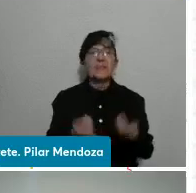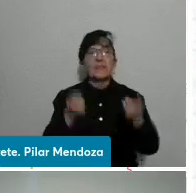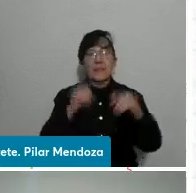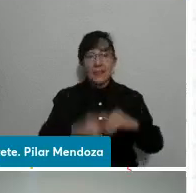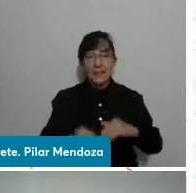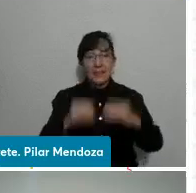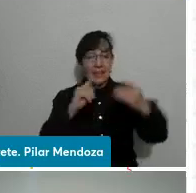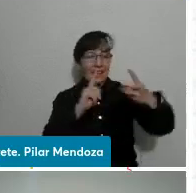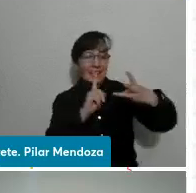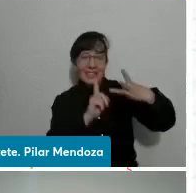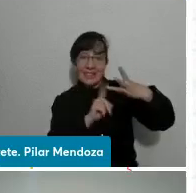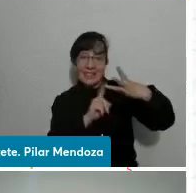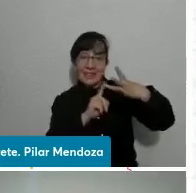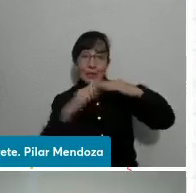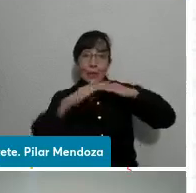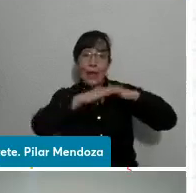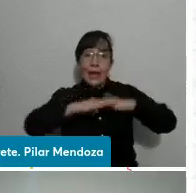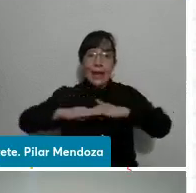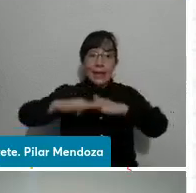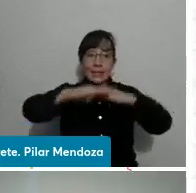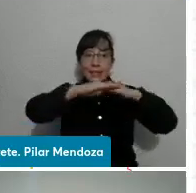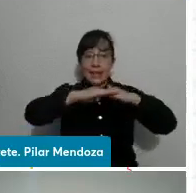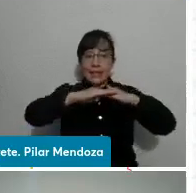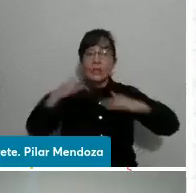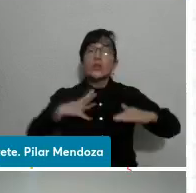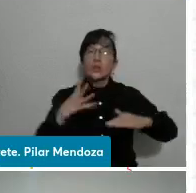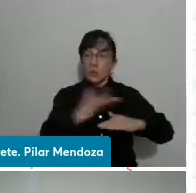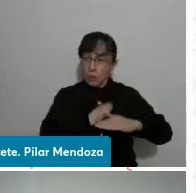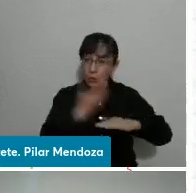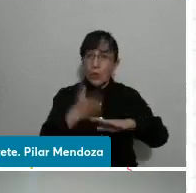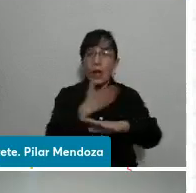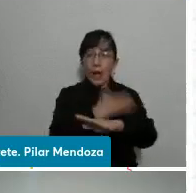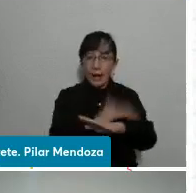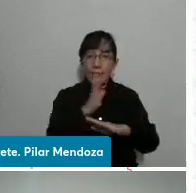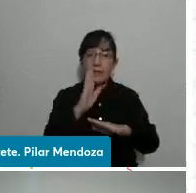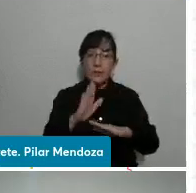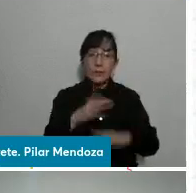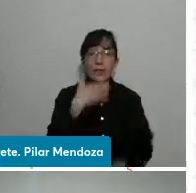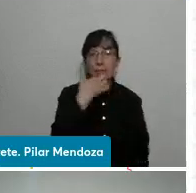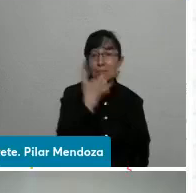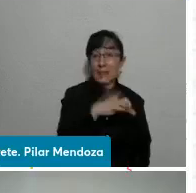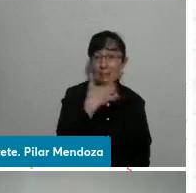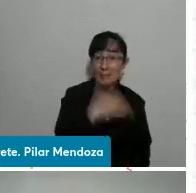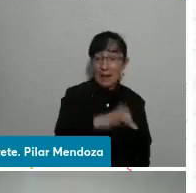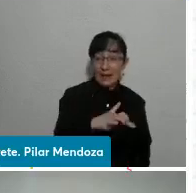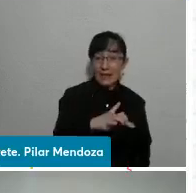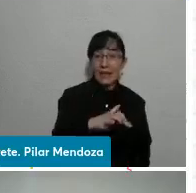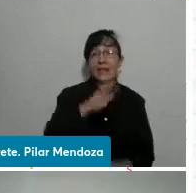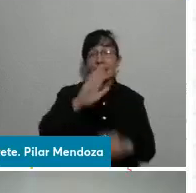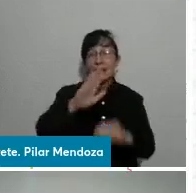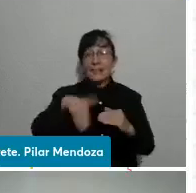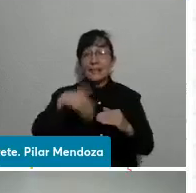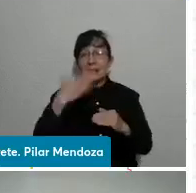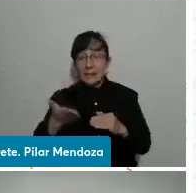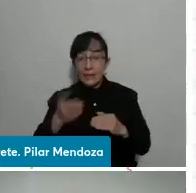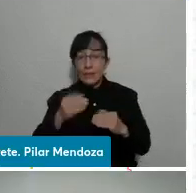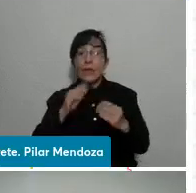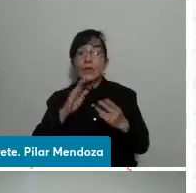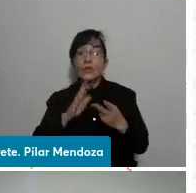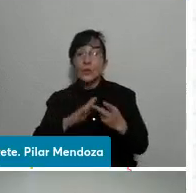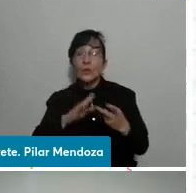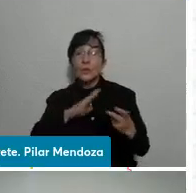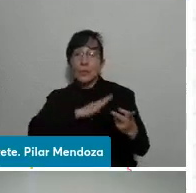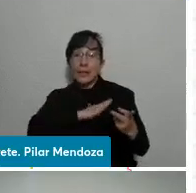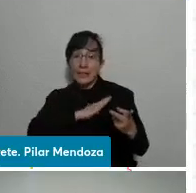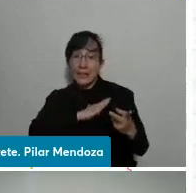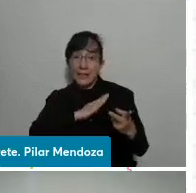nosotros este ambiente de aprendizaje lo venimos trabajando desde primaria, secundaria y media. Y hay unos chicos que son